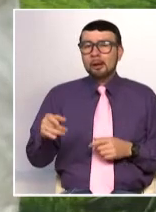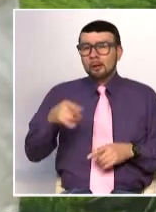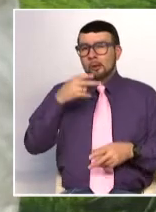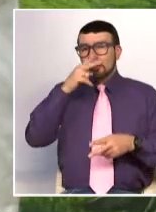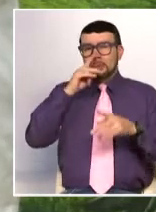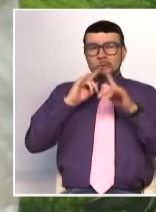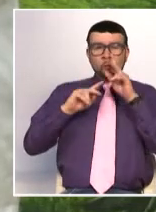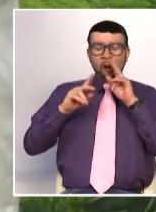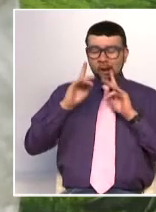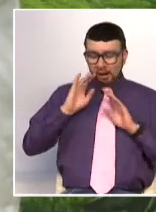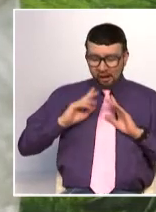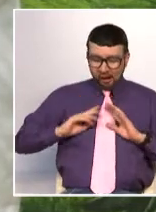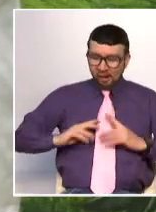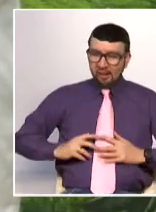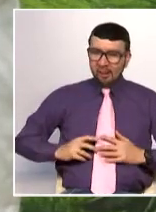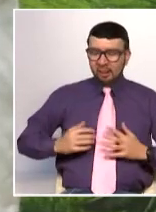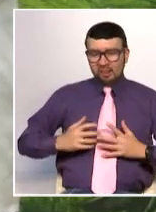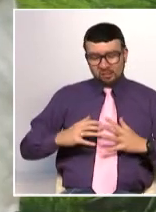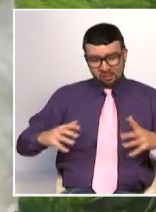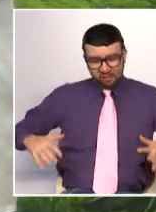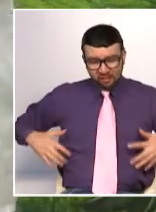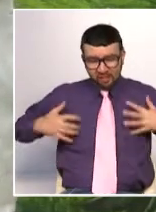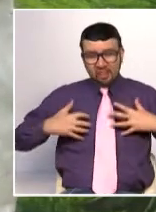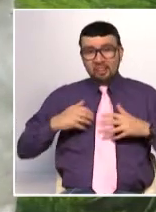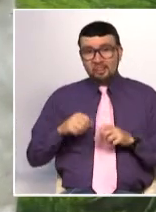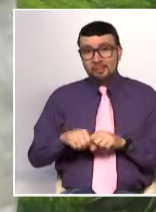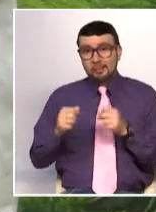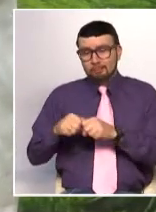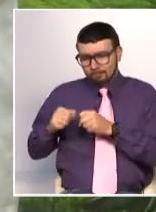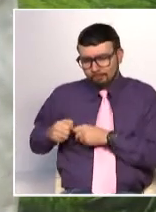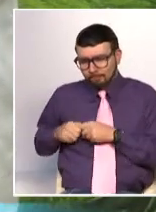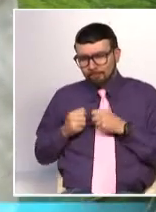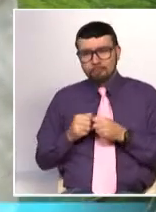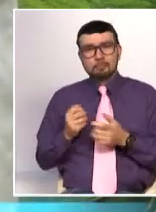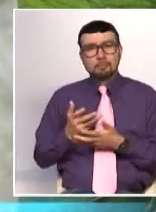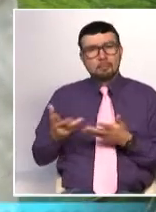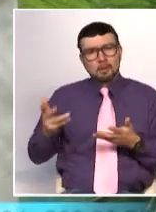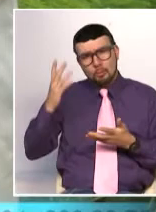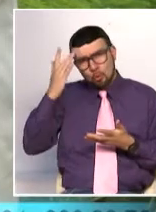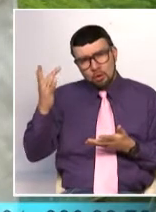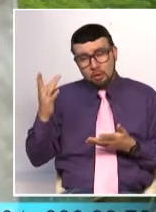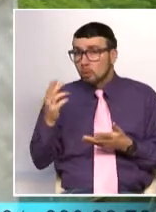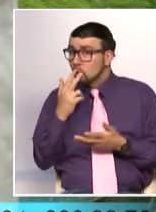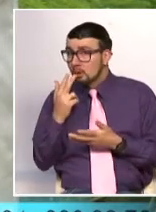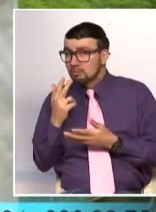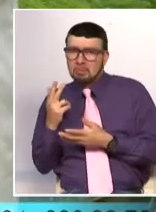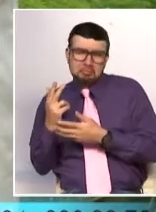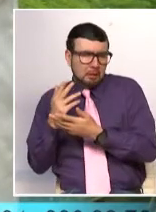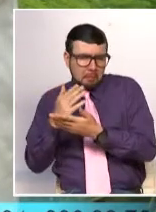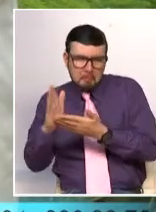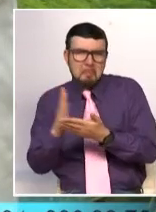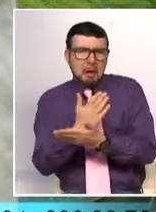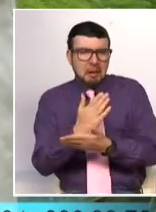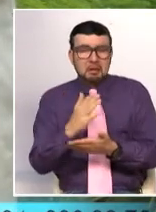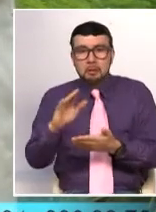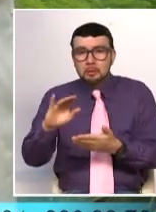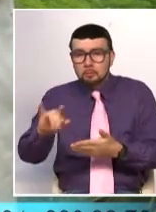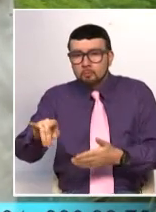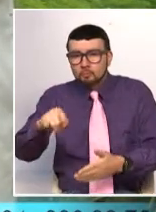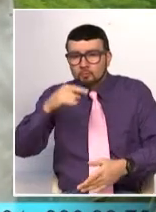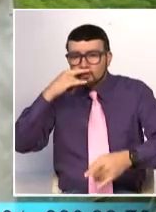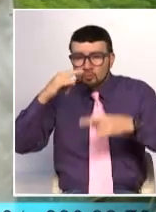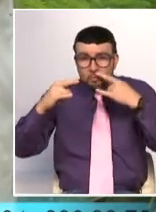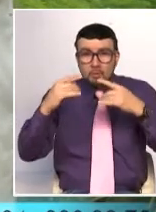están y son las alteraciones pulmonares que se producen a partir de la exposición a algún químico ya sea tabaco o sean químicos